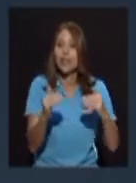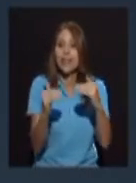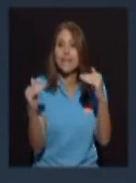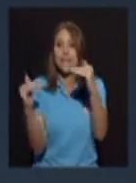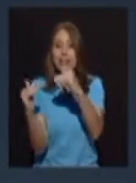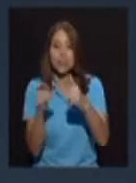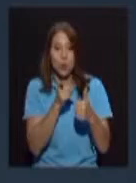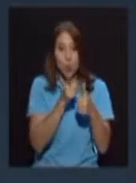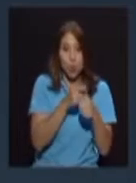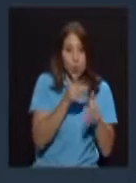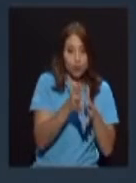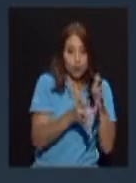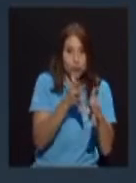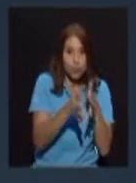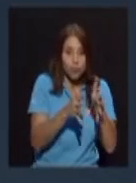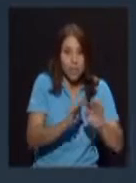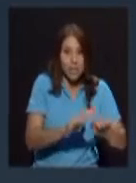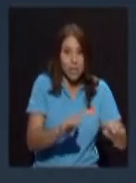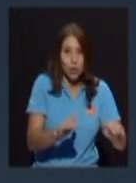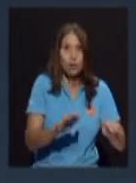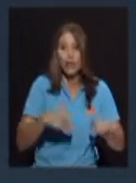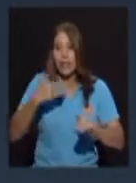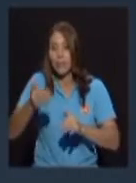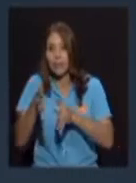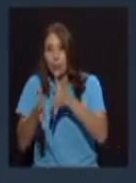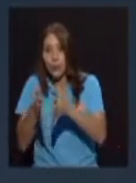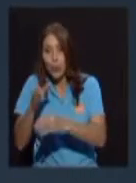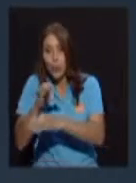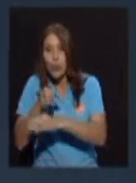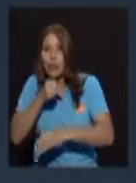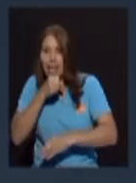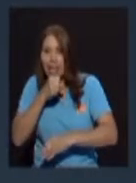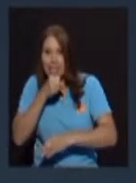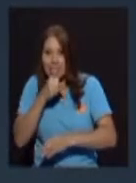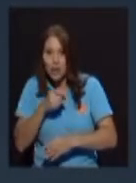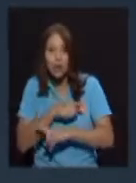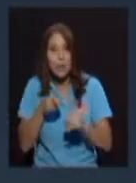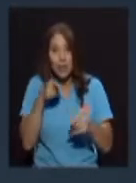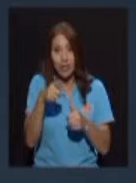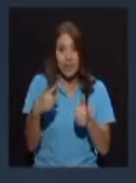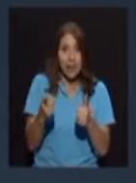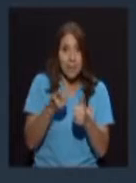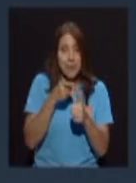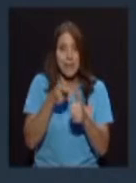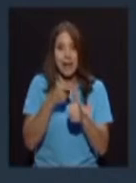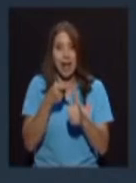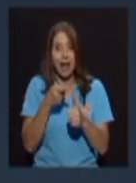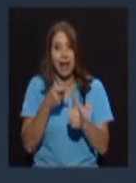tener presencia la red de cuidado de ancianos, pero me parece que esa tal vez fue la primera inserción